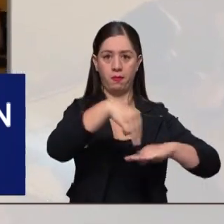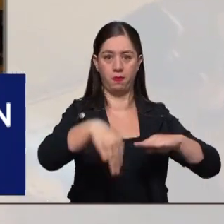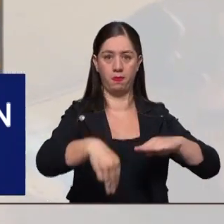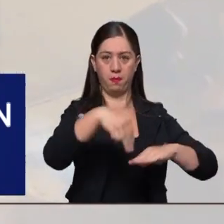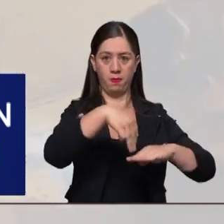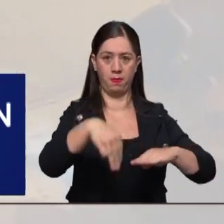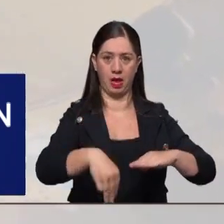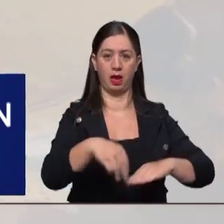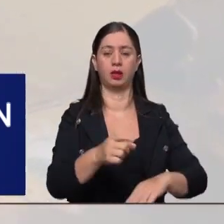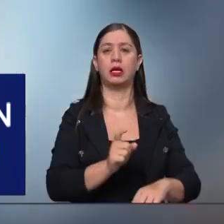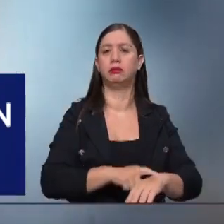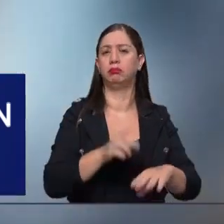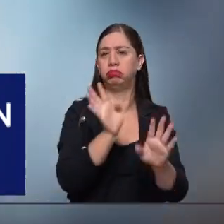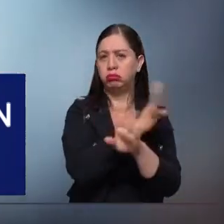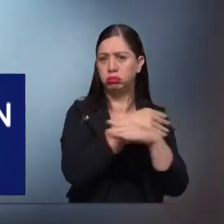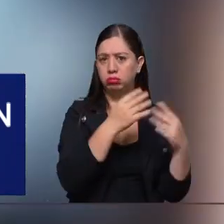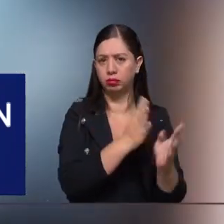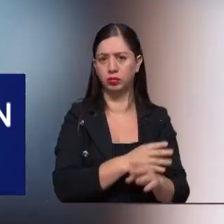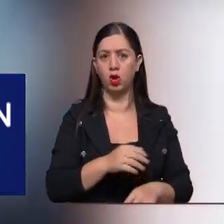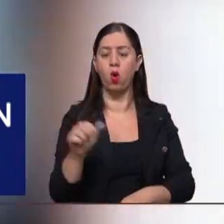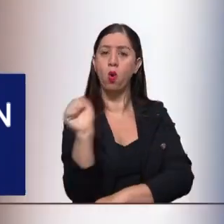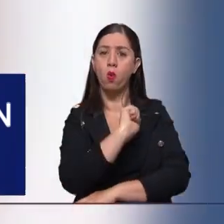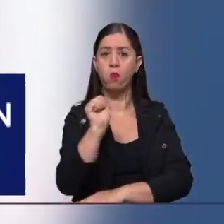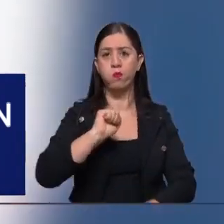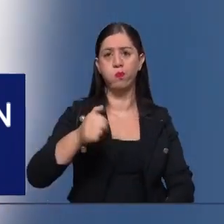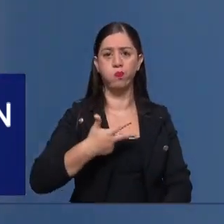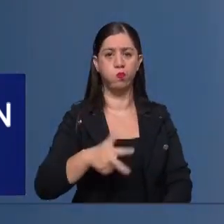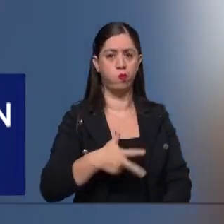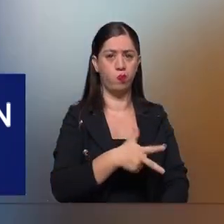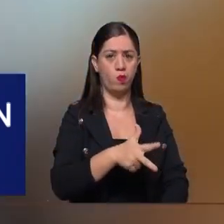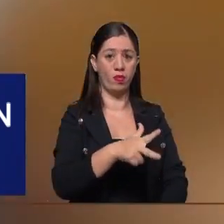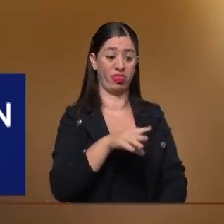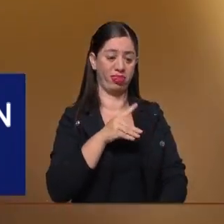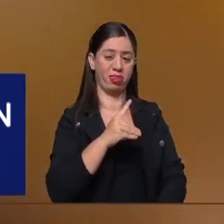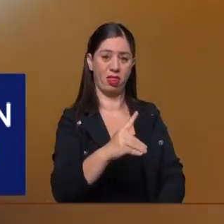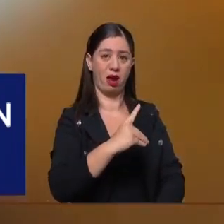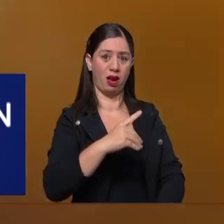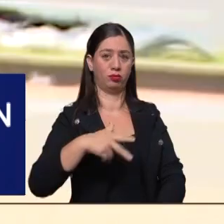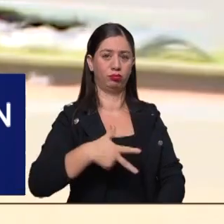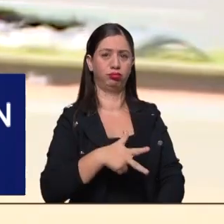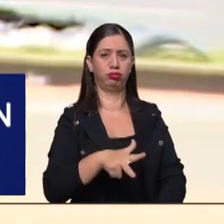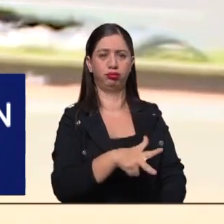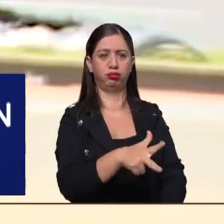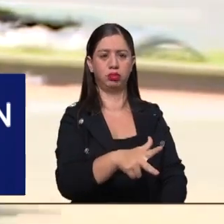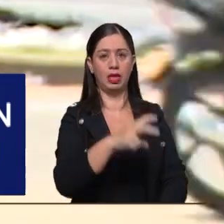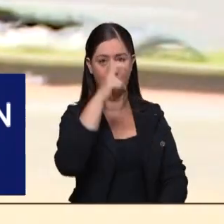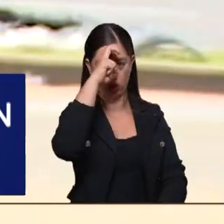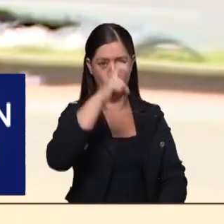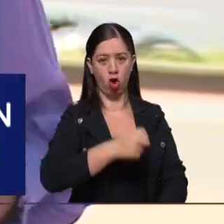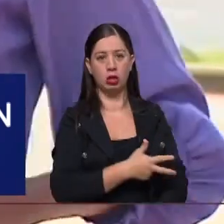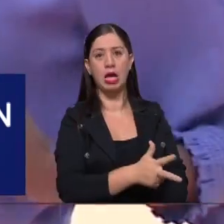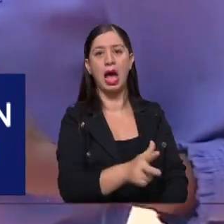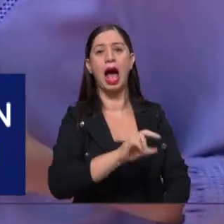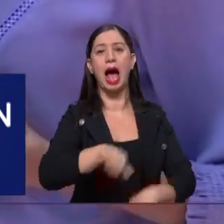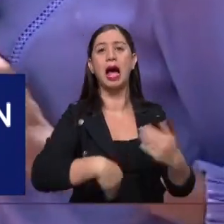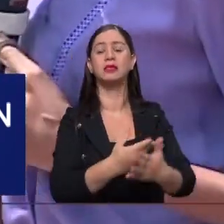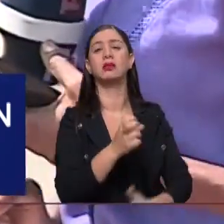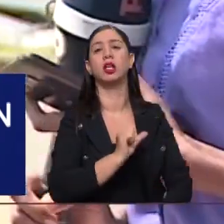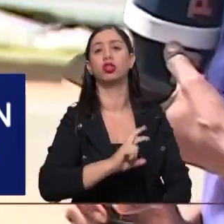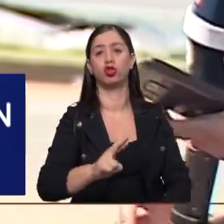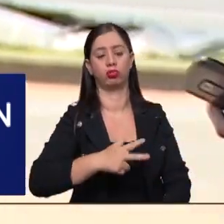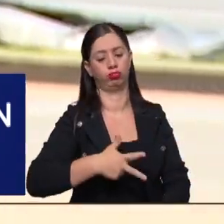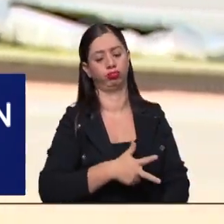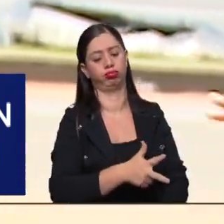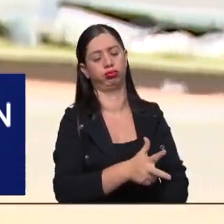En horas de la madrugada, un vehículo que se desplazaba por el carril derecho en sentido norte-sur de la capital